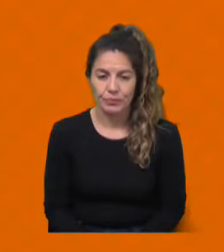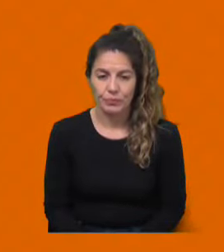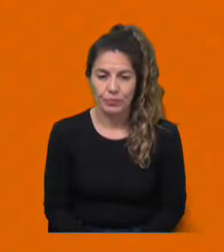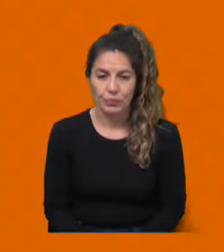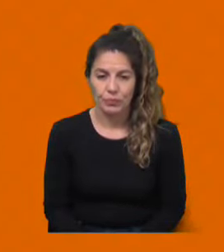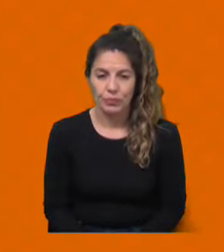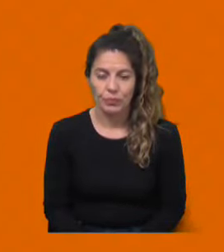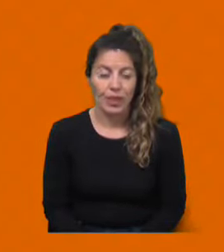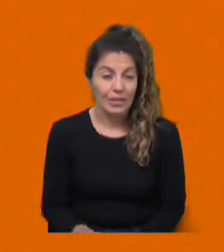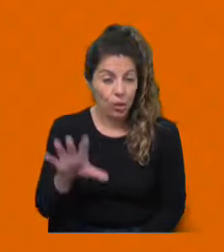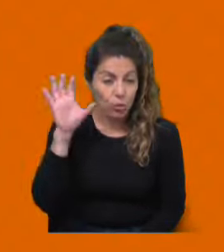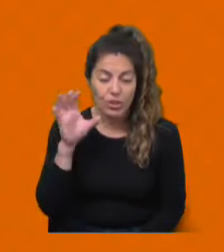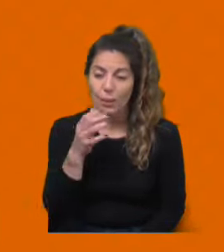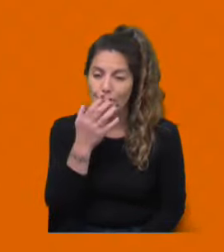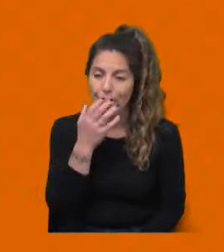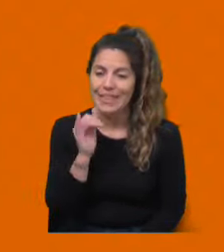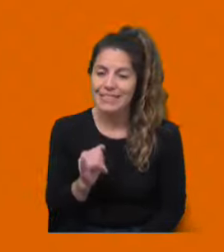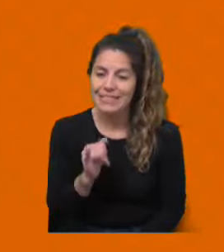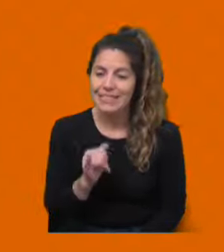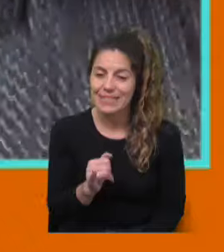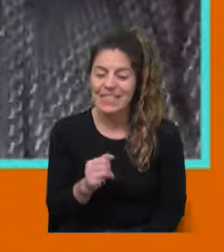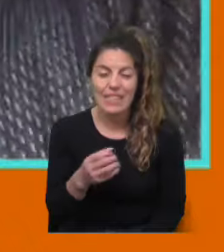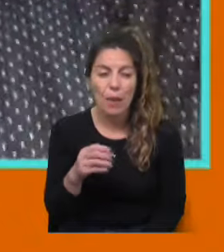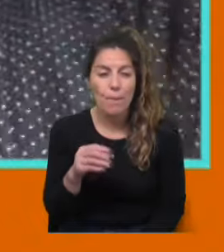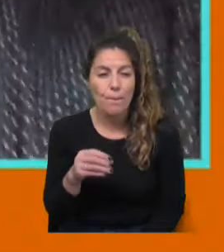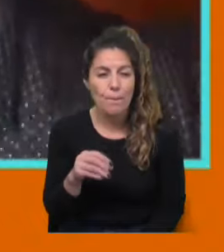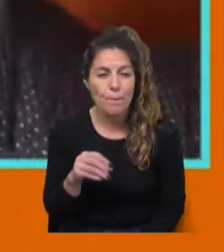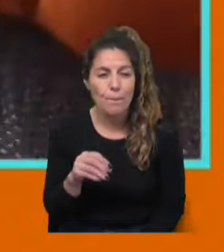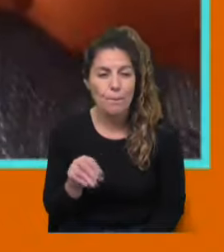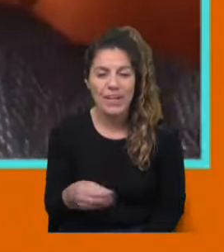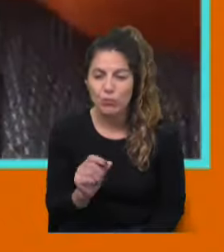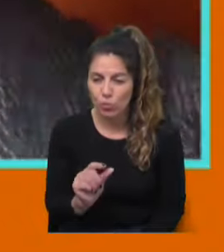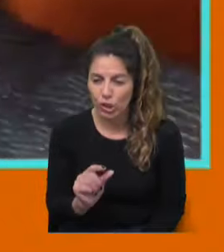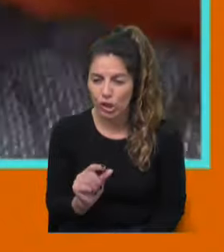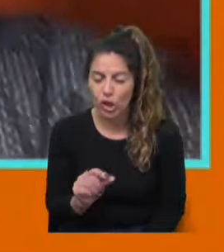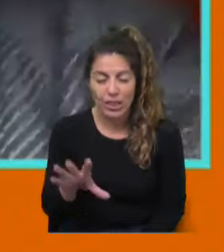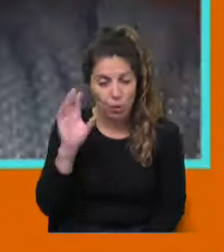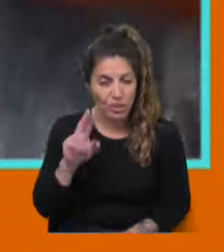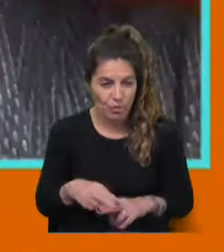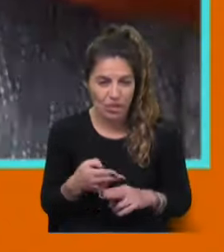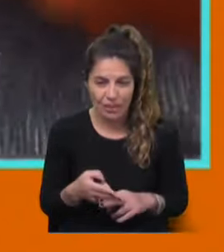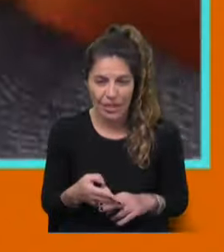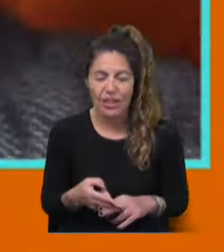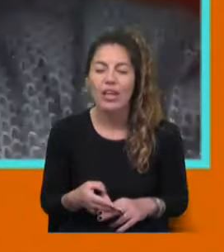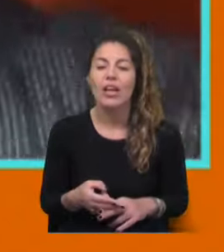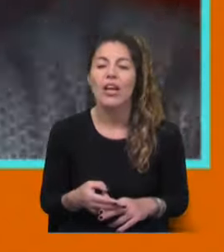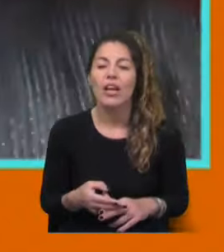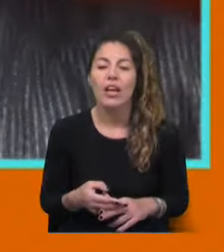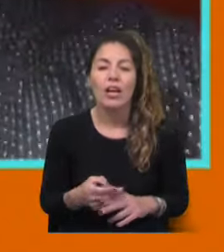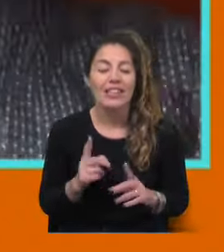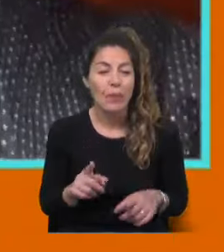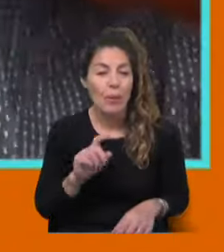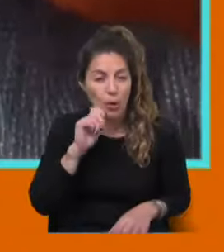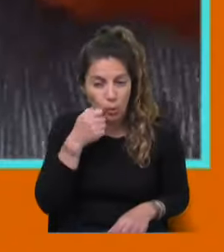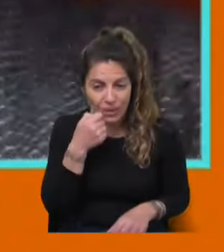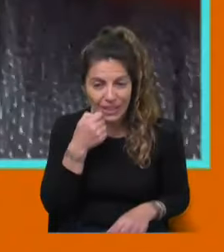¿Se escucha? Sí, te perdimos un segundito, pero ya te escuchamos de vuelta. Perfecto. Yo lo que también me gustaría